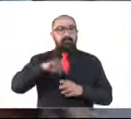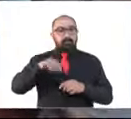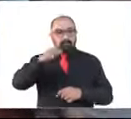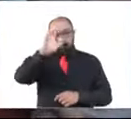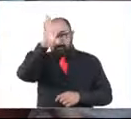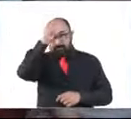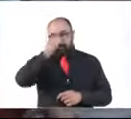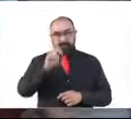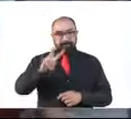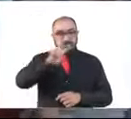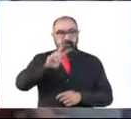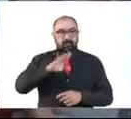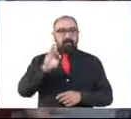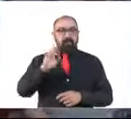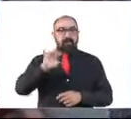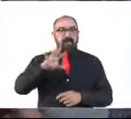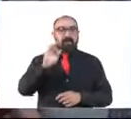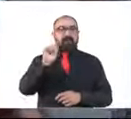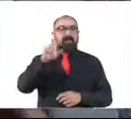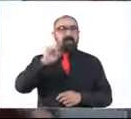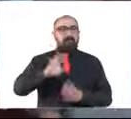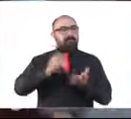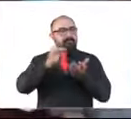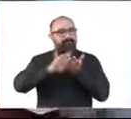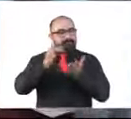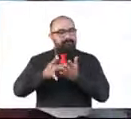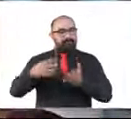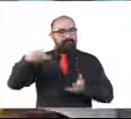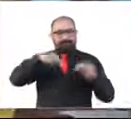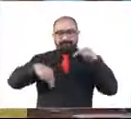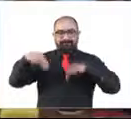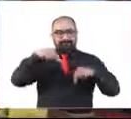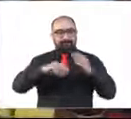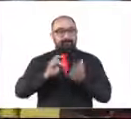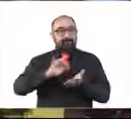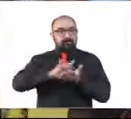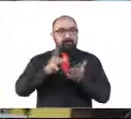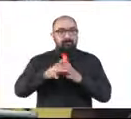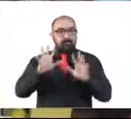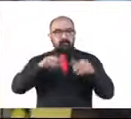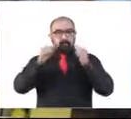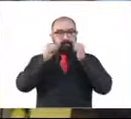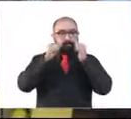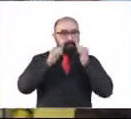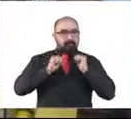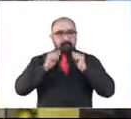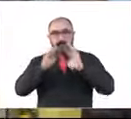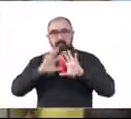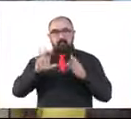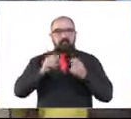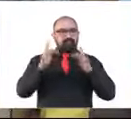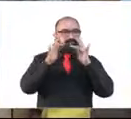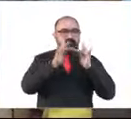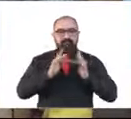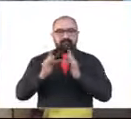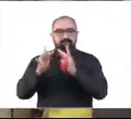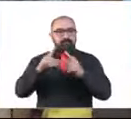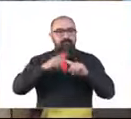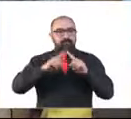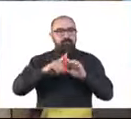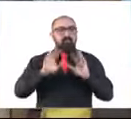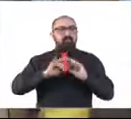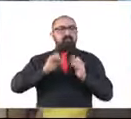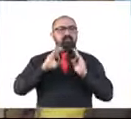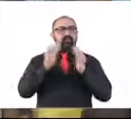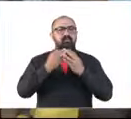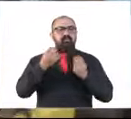de foro en La Faro. Gracias por estar aquí. Gracias a ustedes por seguirnos a través de redes sociales. Este es un foro para discutir,